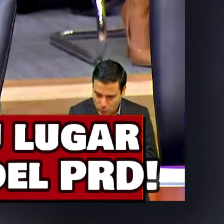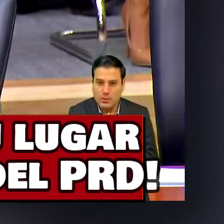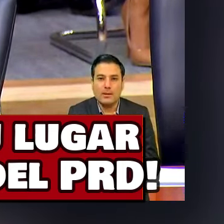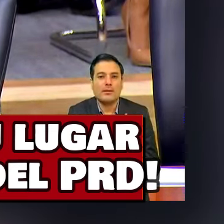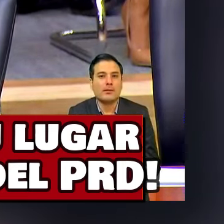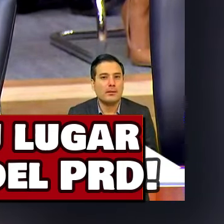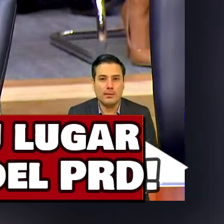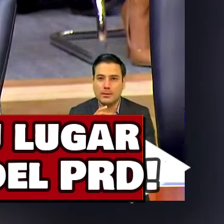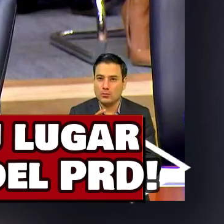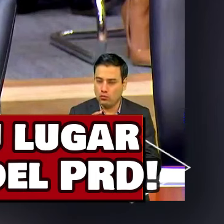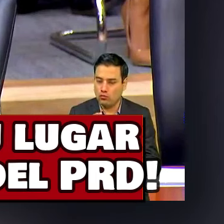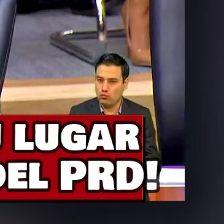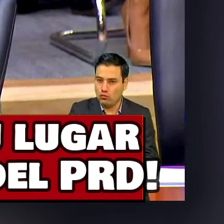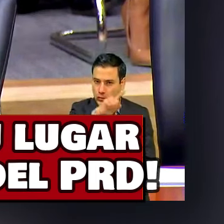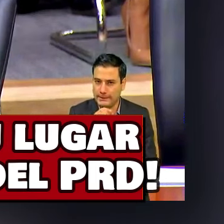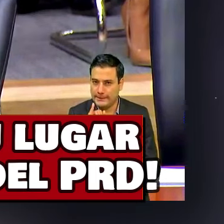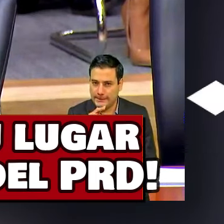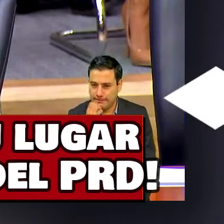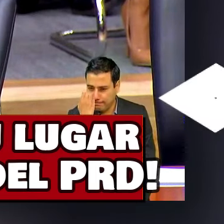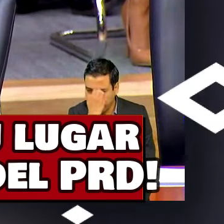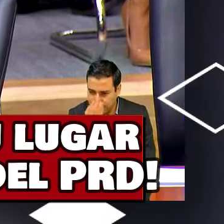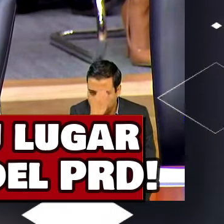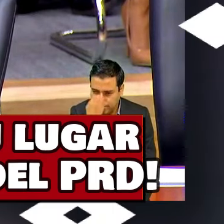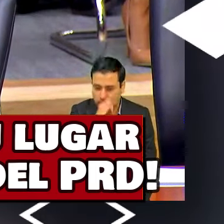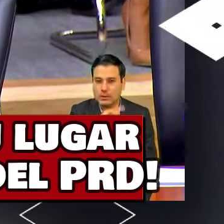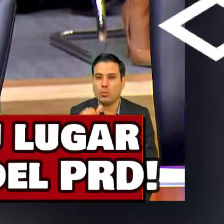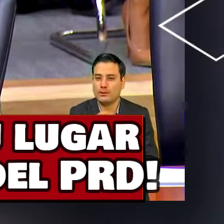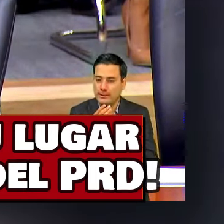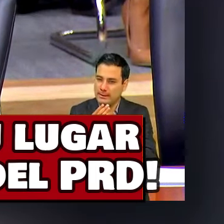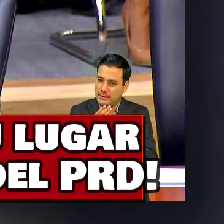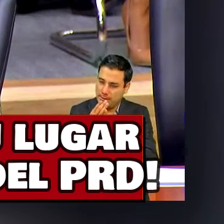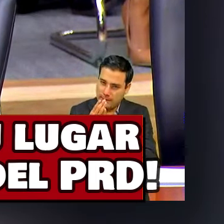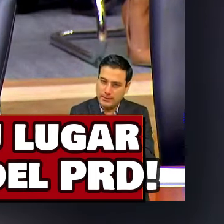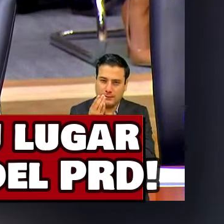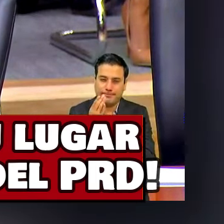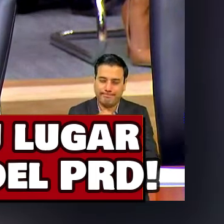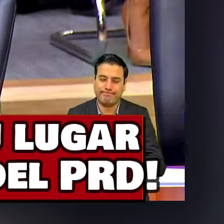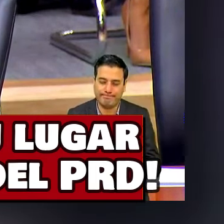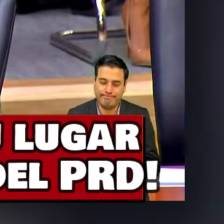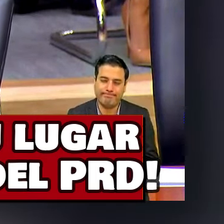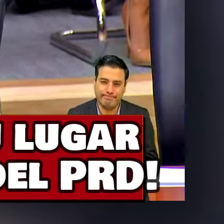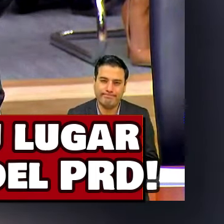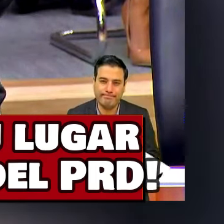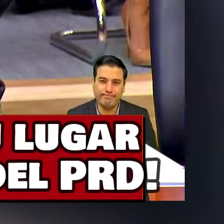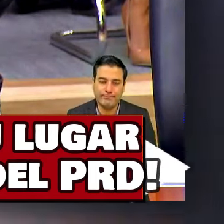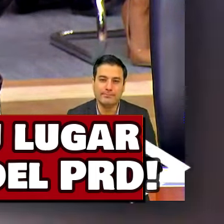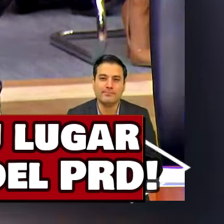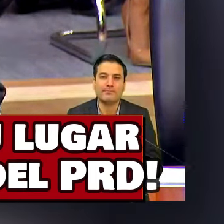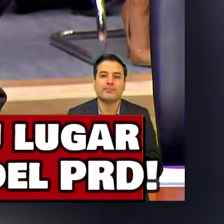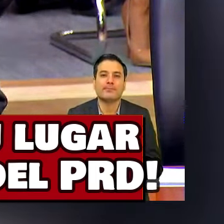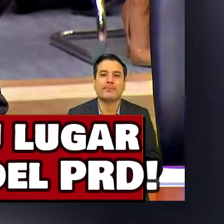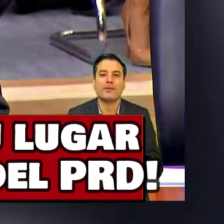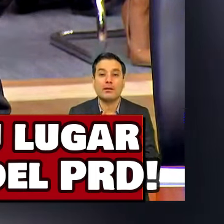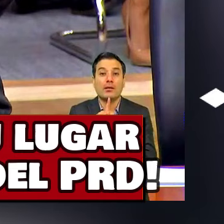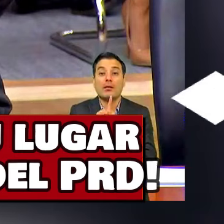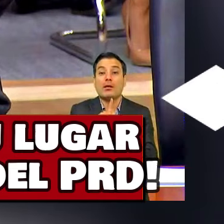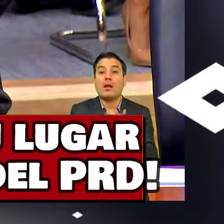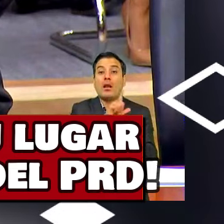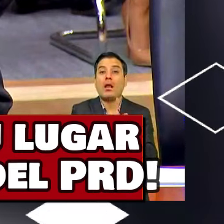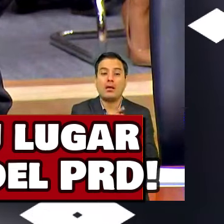juzgador a la hora que determina una sanción, y no debe ser una sanción que tome el marco legal de